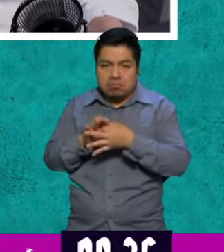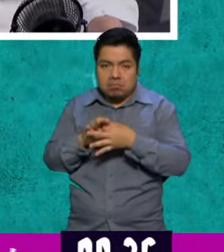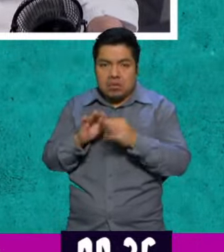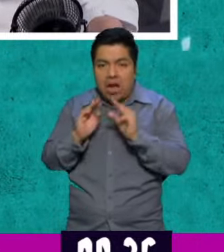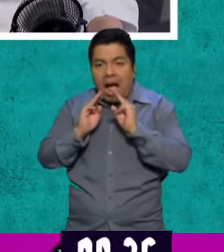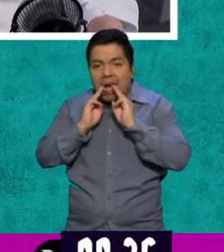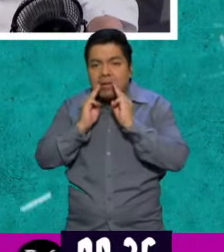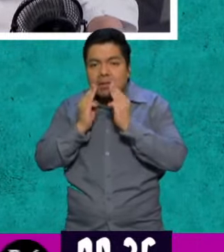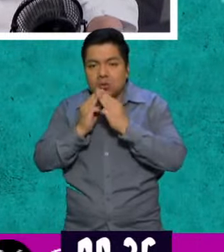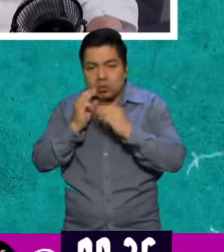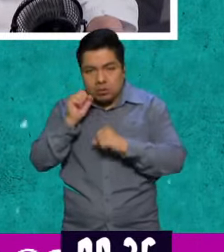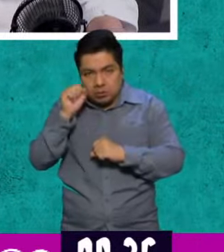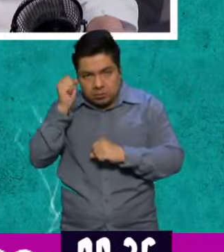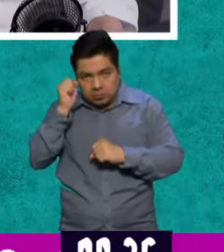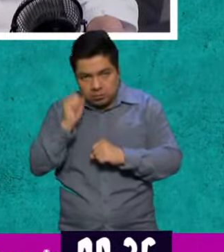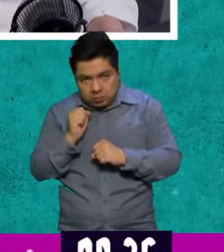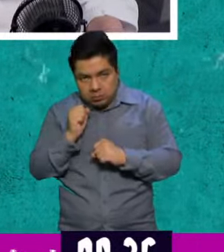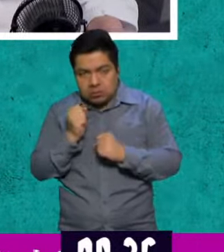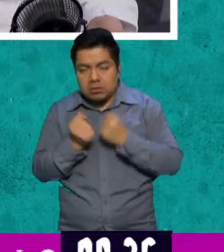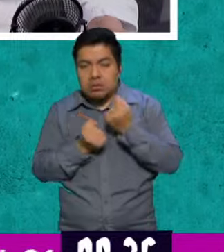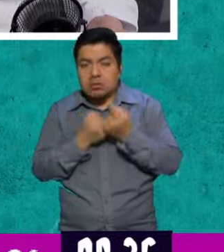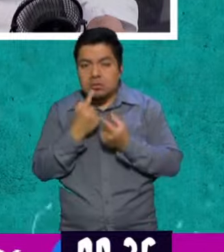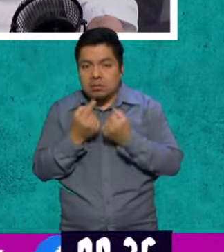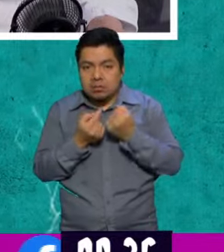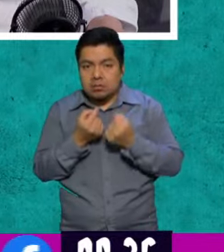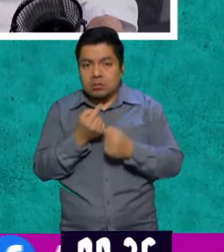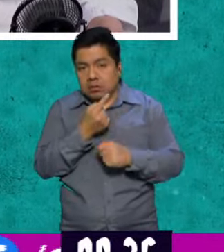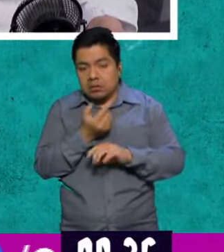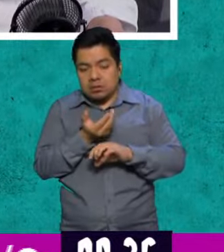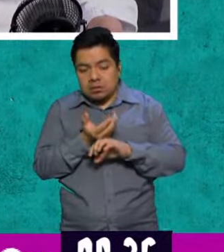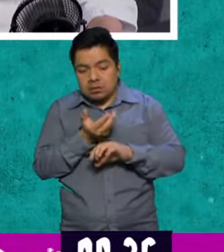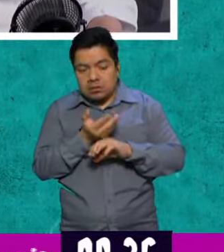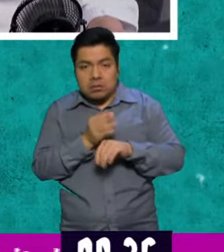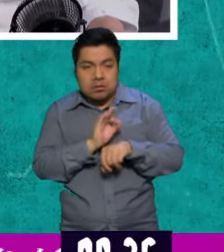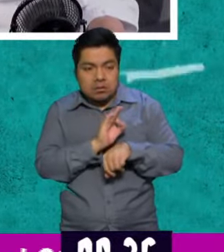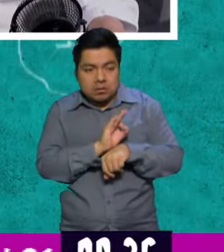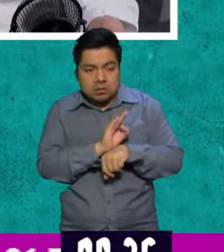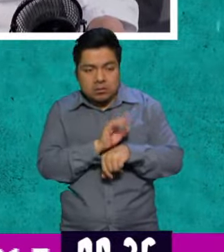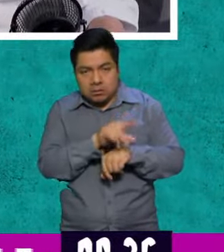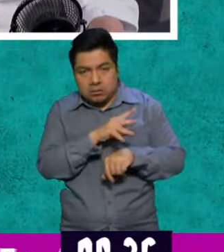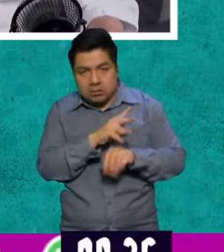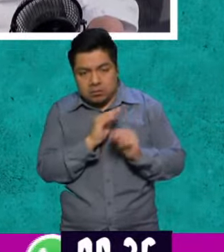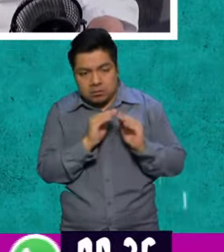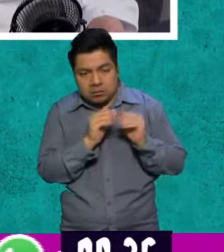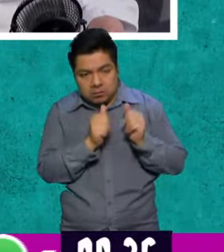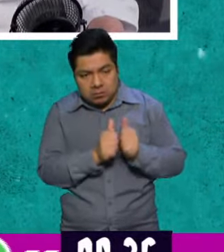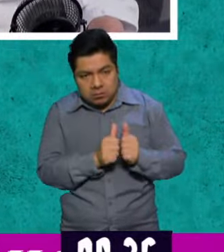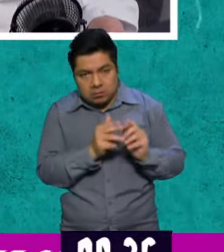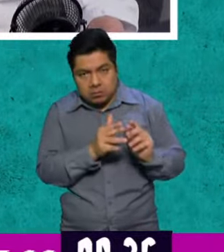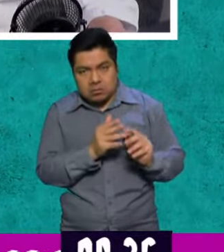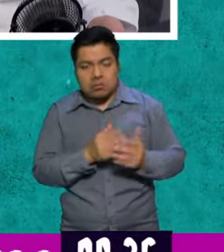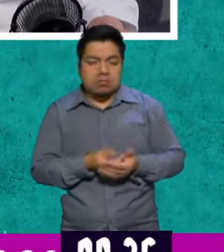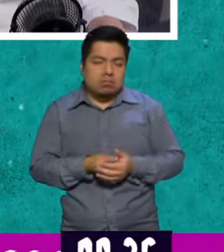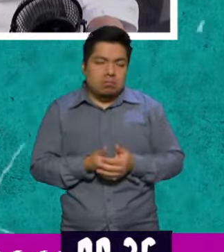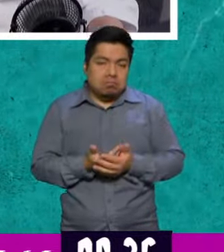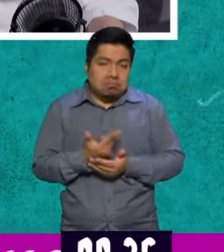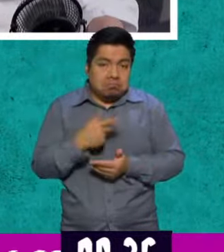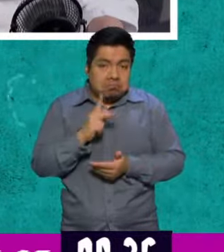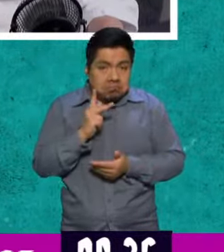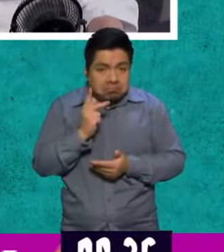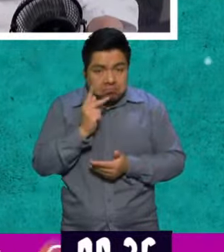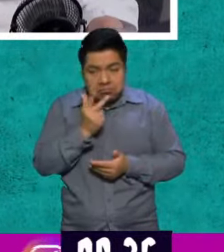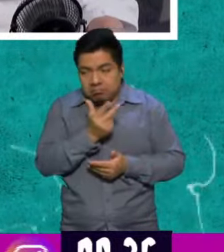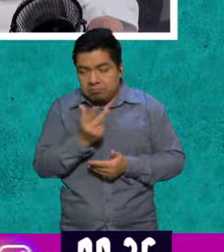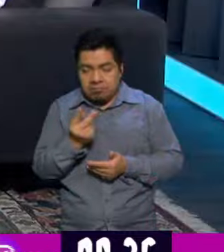Sinaloa. Algunos de ellos testigos protegidos en Estados Unidos, a los que les beneficia esta declaración. Claro. Pero dos